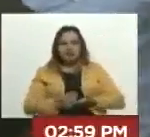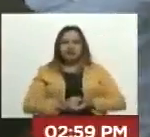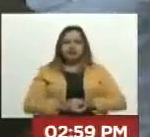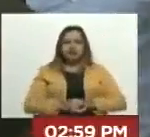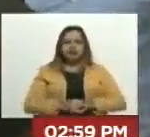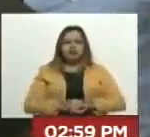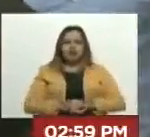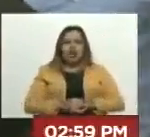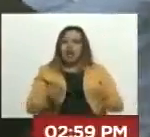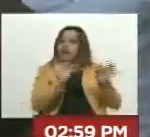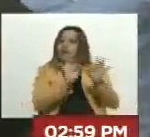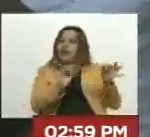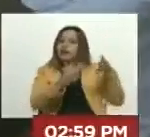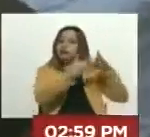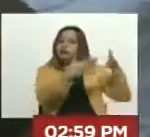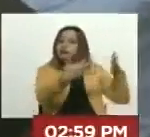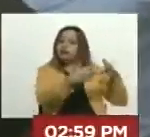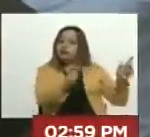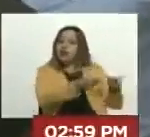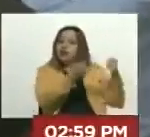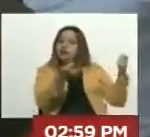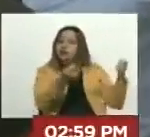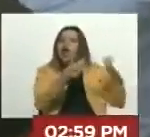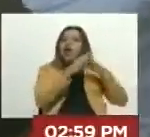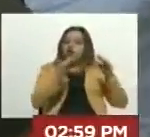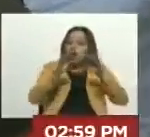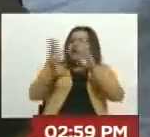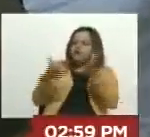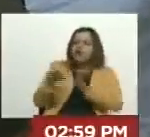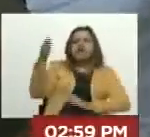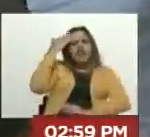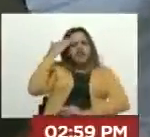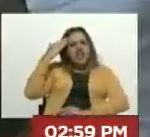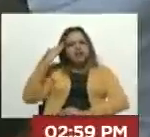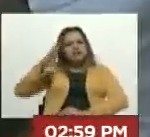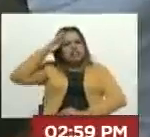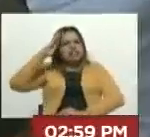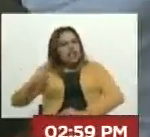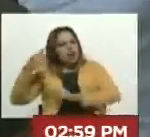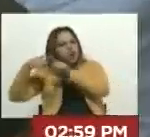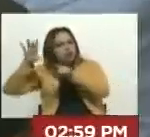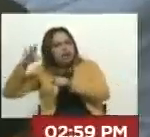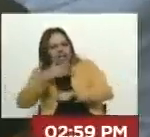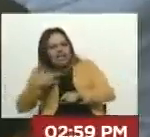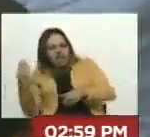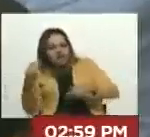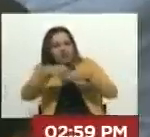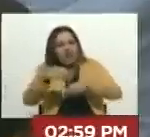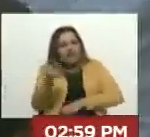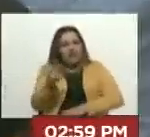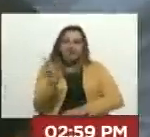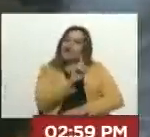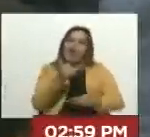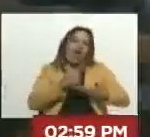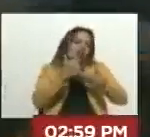Nadie lo reseñó así. Todo el mundo sabía que era una invasión. No, ayuda